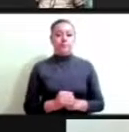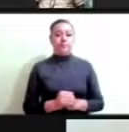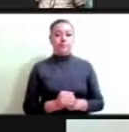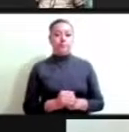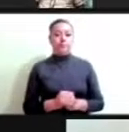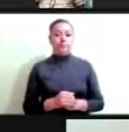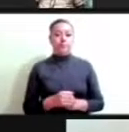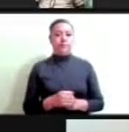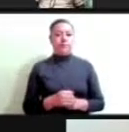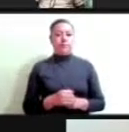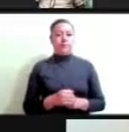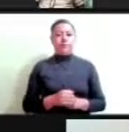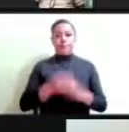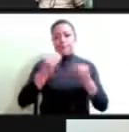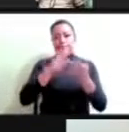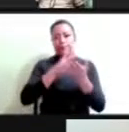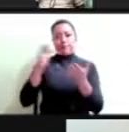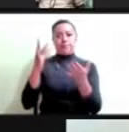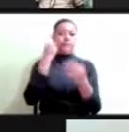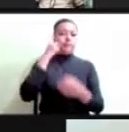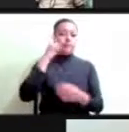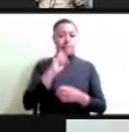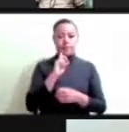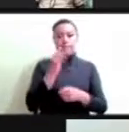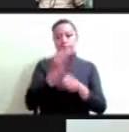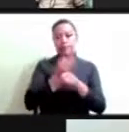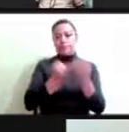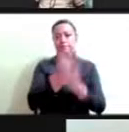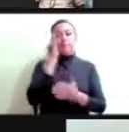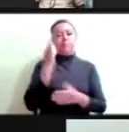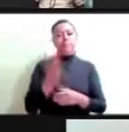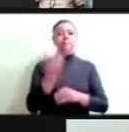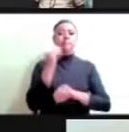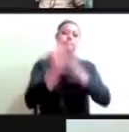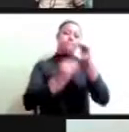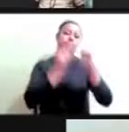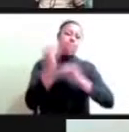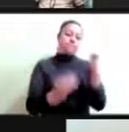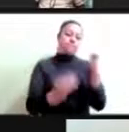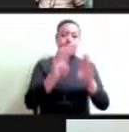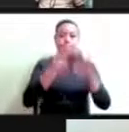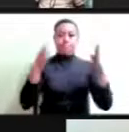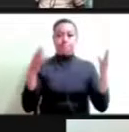Muchas gracias, diputada. Esta discusión del dictamen, se abre el registro de oradores. Oradores en contra.